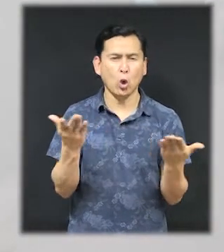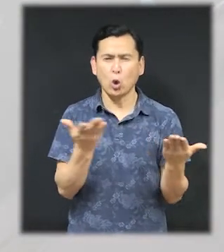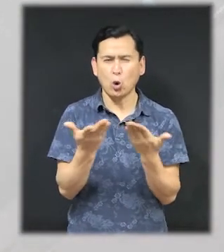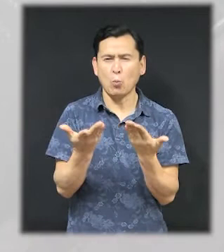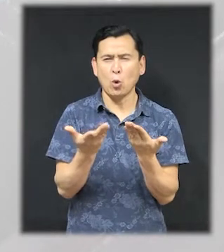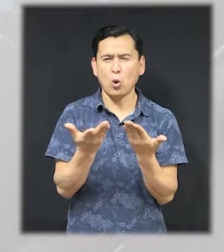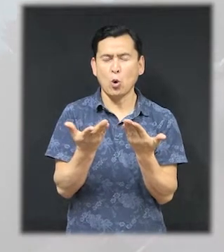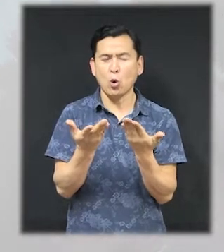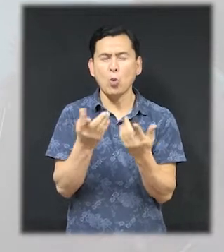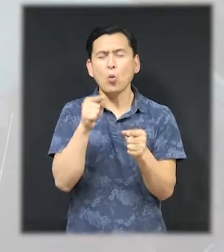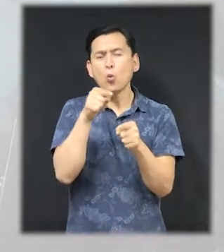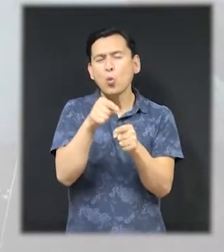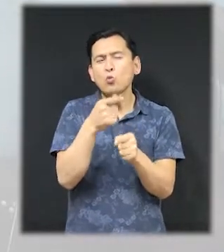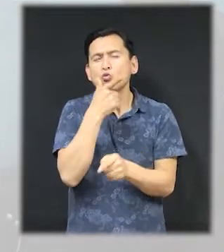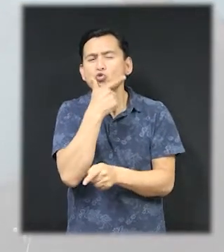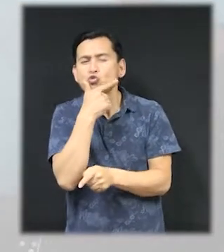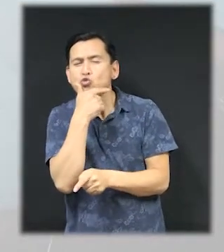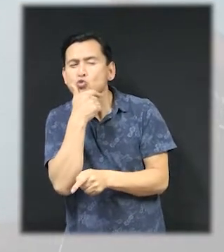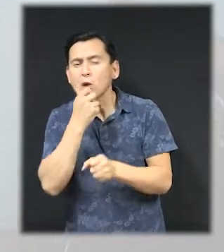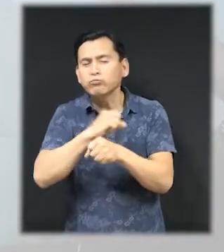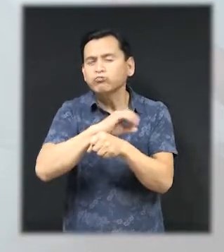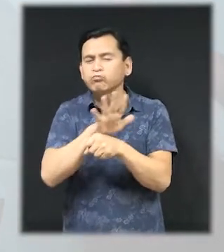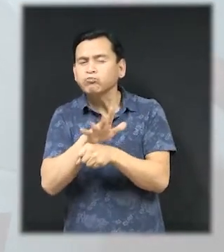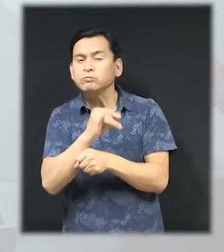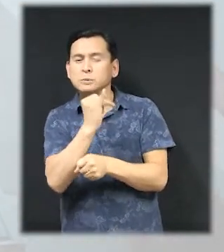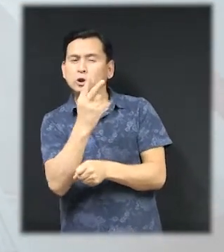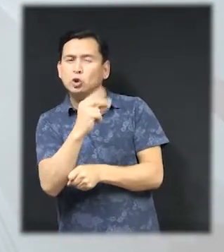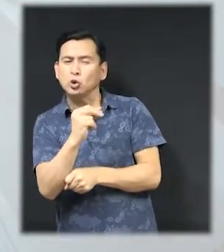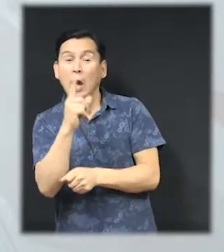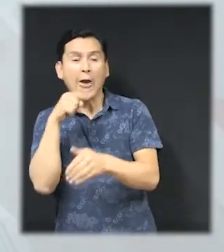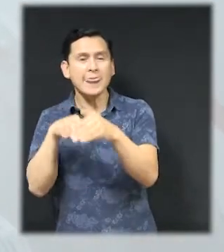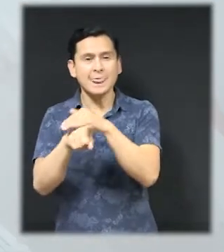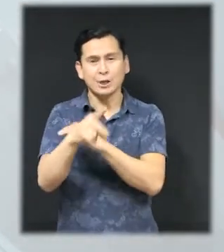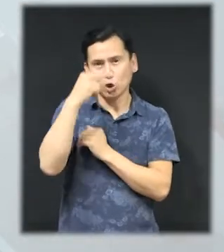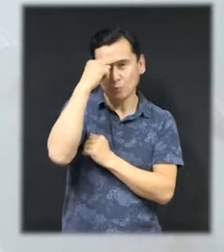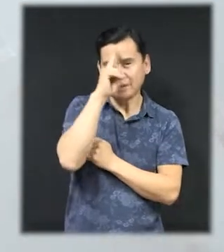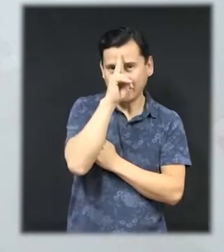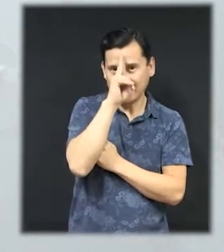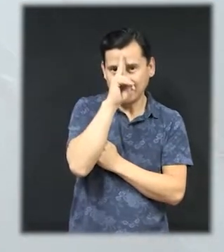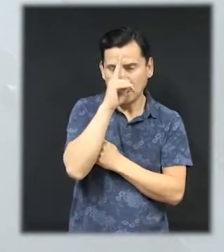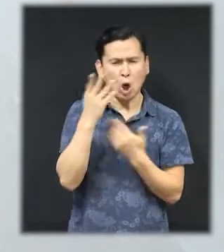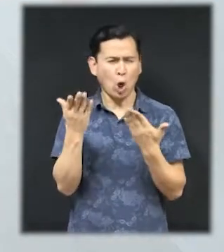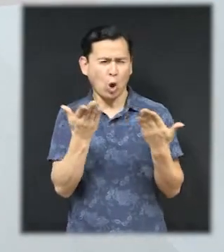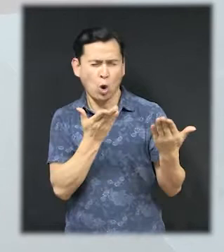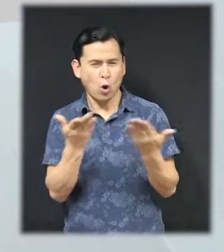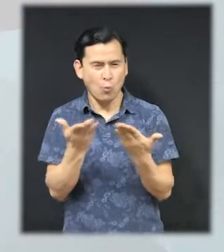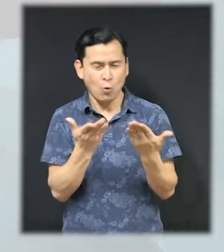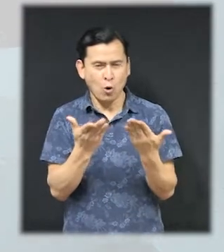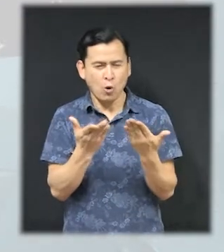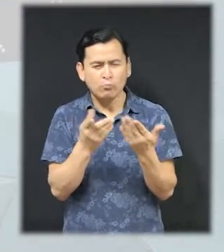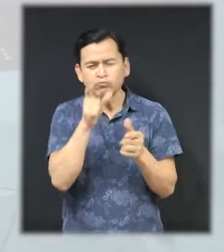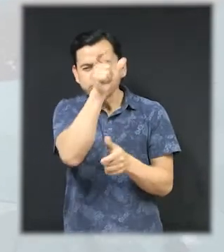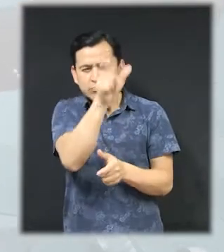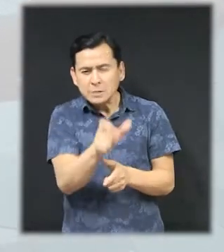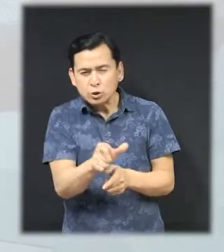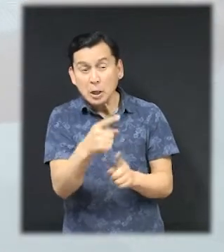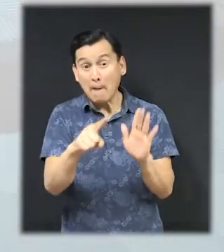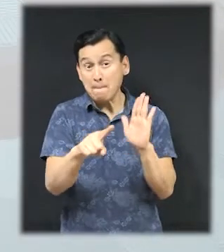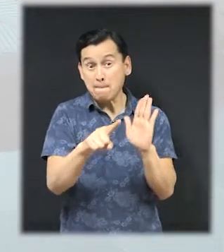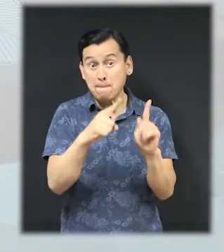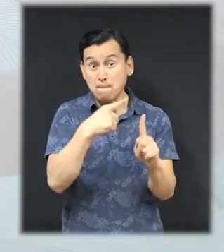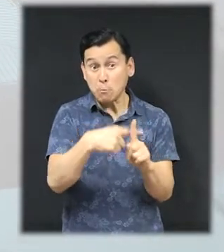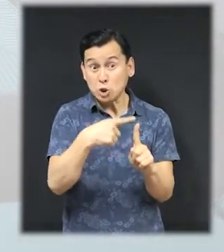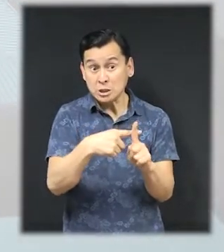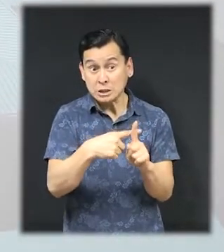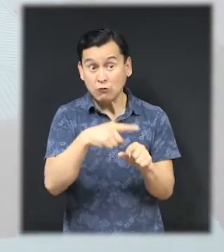ejemplo, cómo manejar un caso sospechoso de COVID-19 dentro del Hospital Regional Coyhaique, cómo manejar al